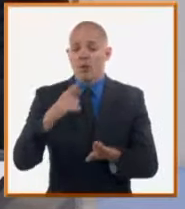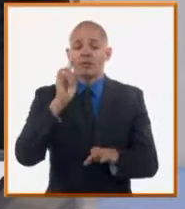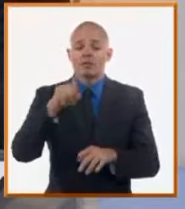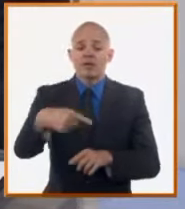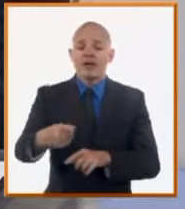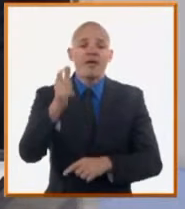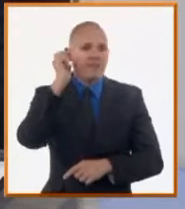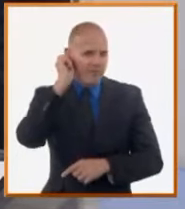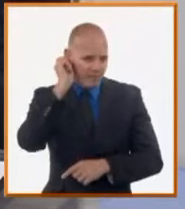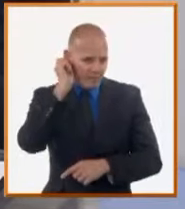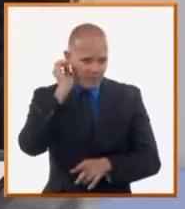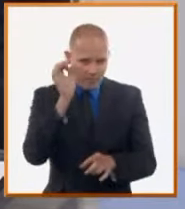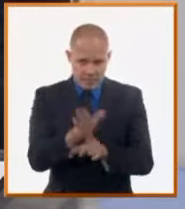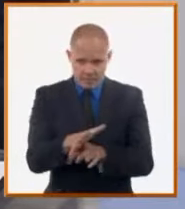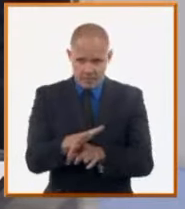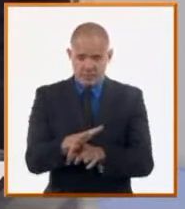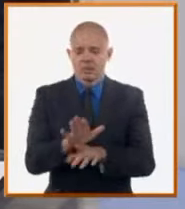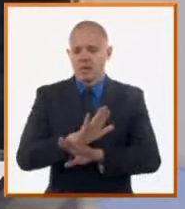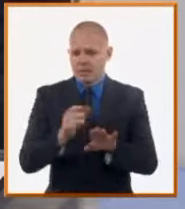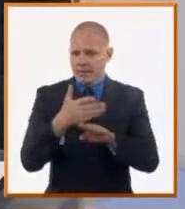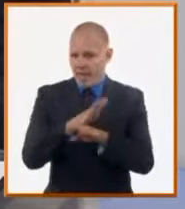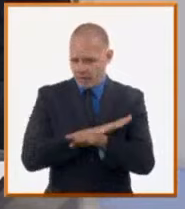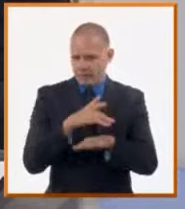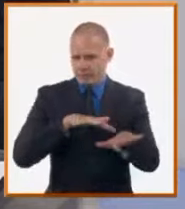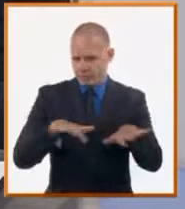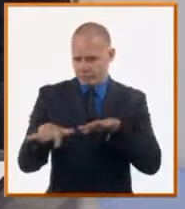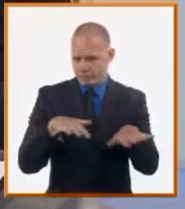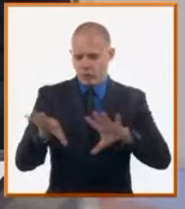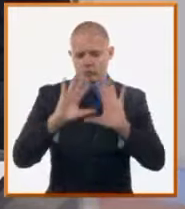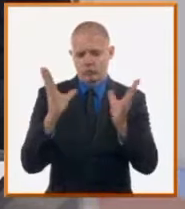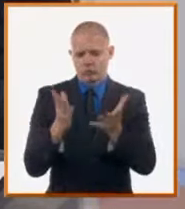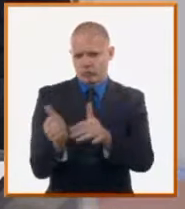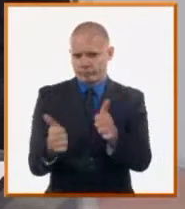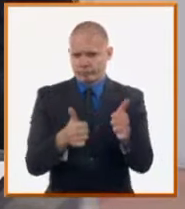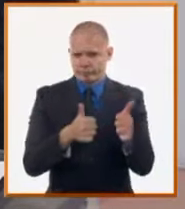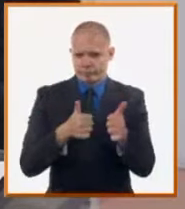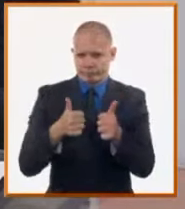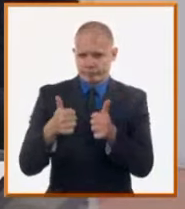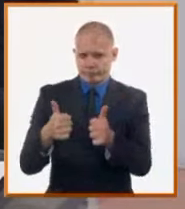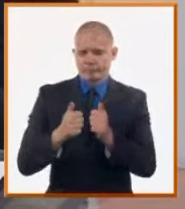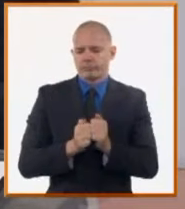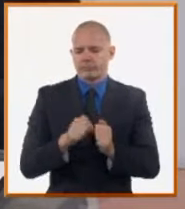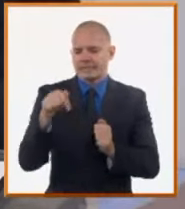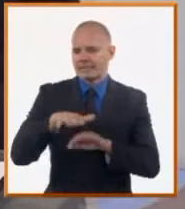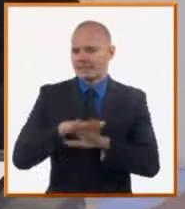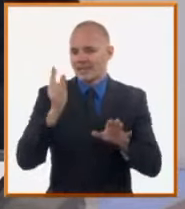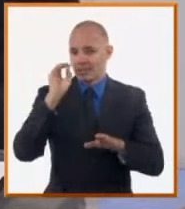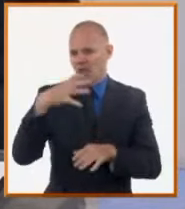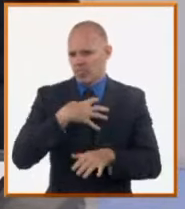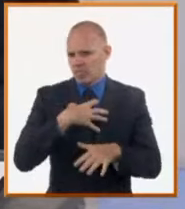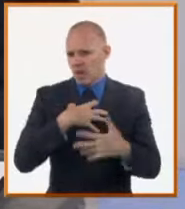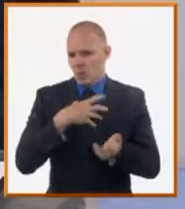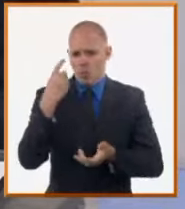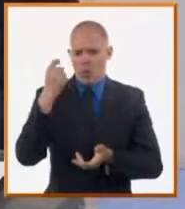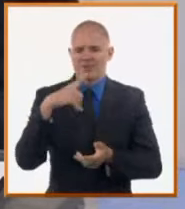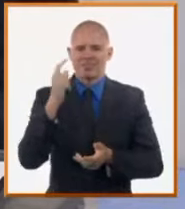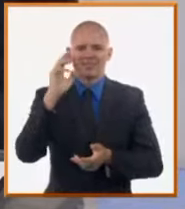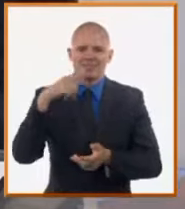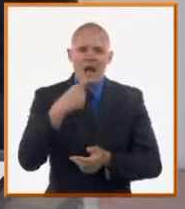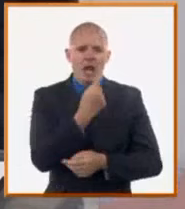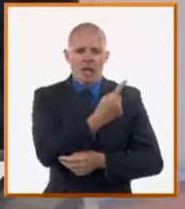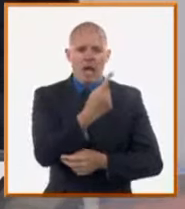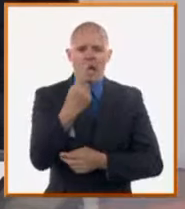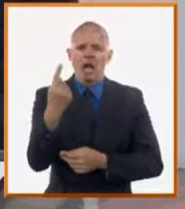técnicas organizativas eh para lograr esa distribución hoy con los insumos que tenemos con los inventarios que tenemos y que